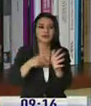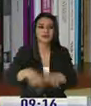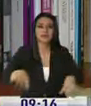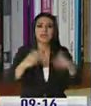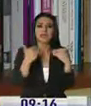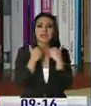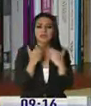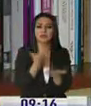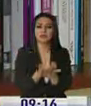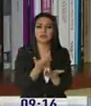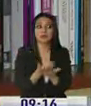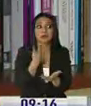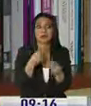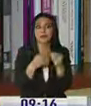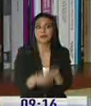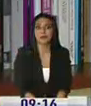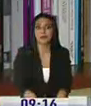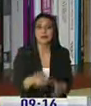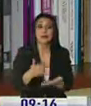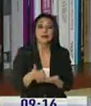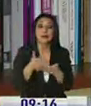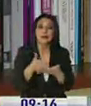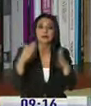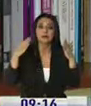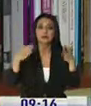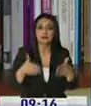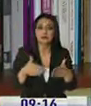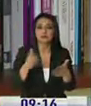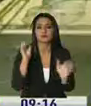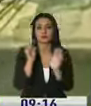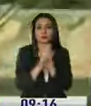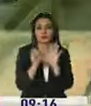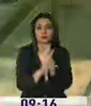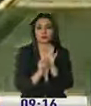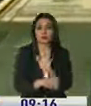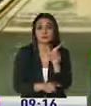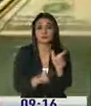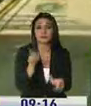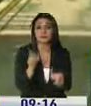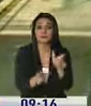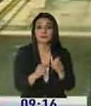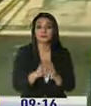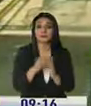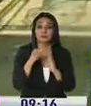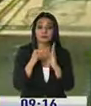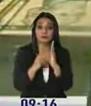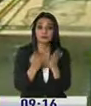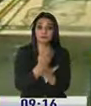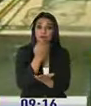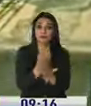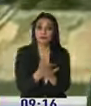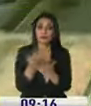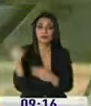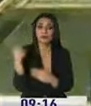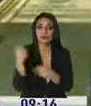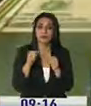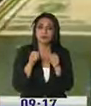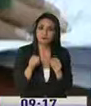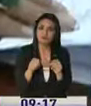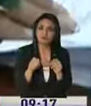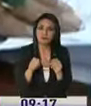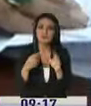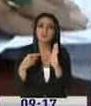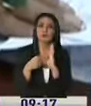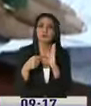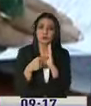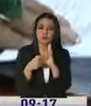crisis ecuatoriana para poder atender los requerimientos de los depositantes. La normativa plantea garantizar la estabilidad fiscal,